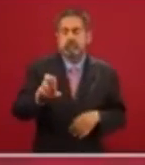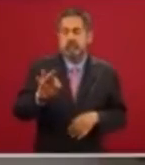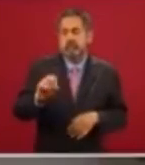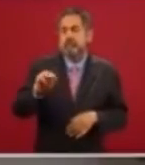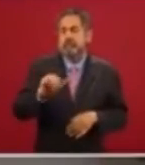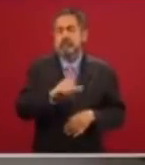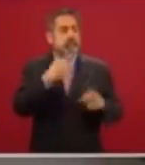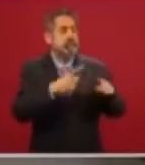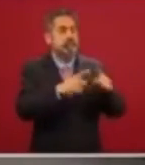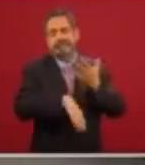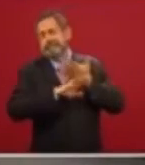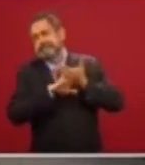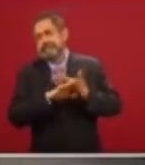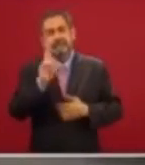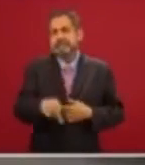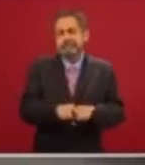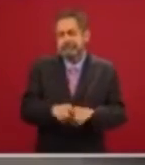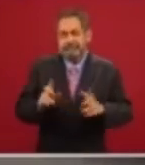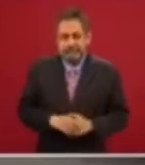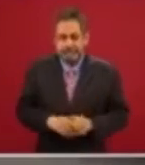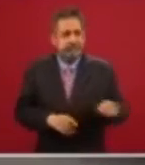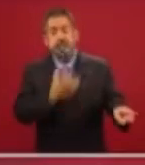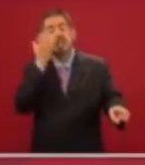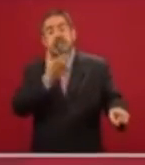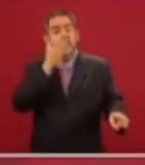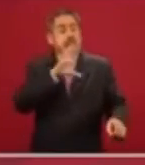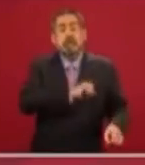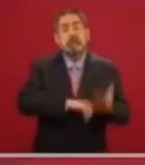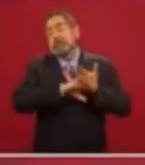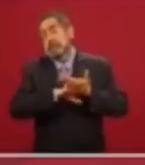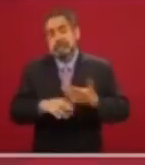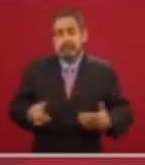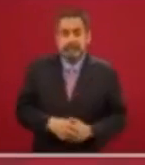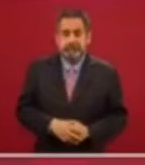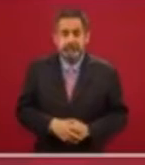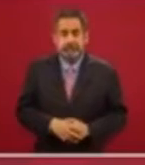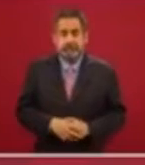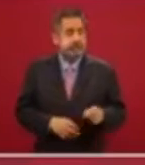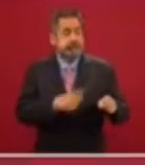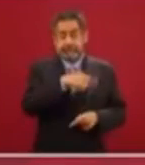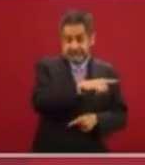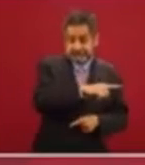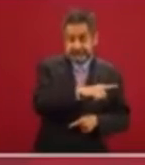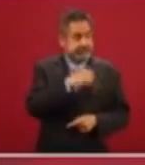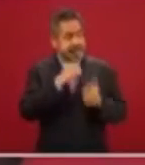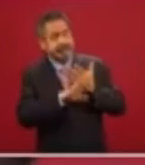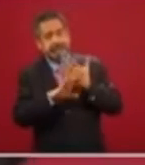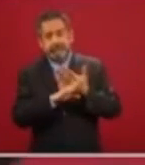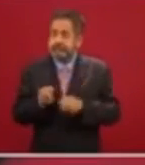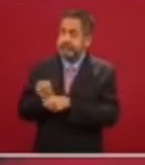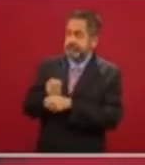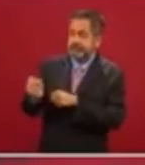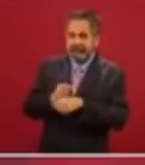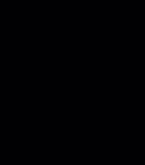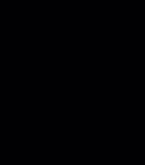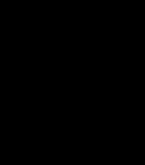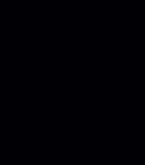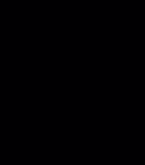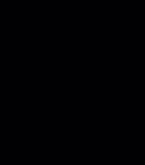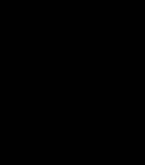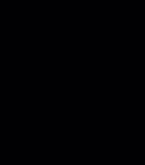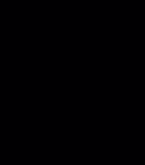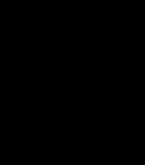otros, que ya es deporte, nos quieren agarrar de puertito.